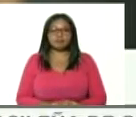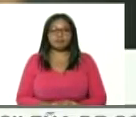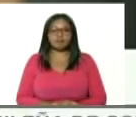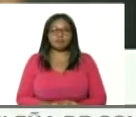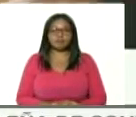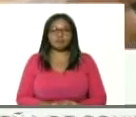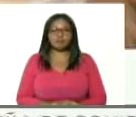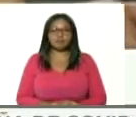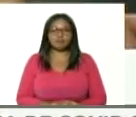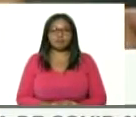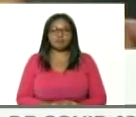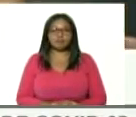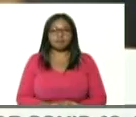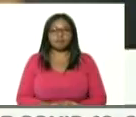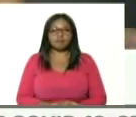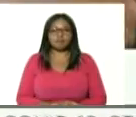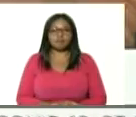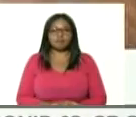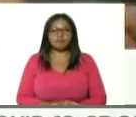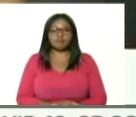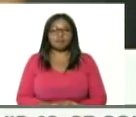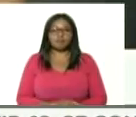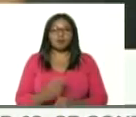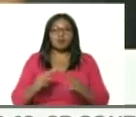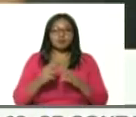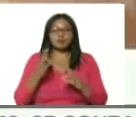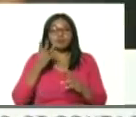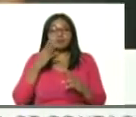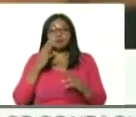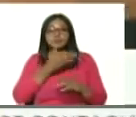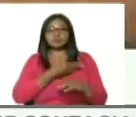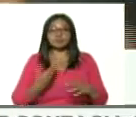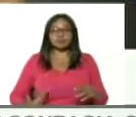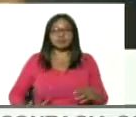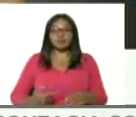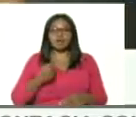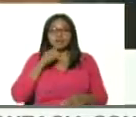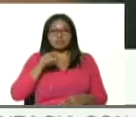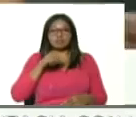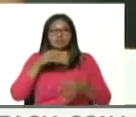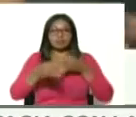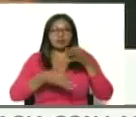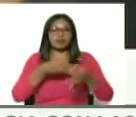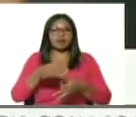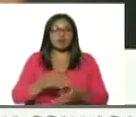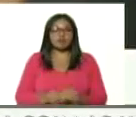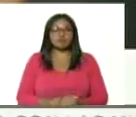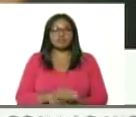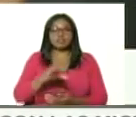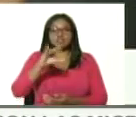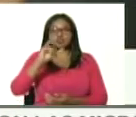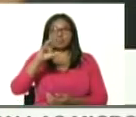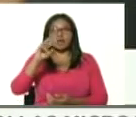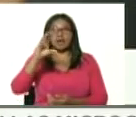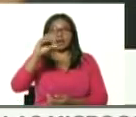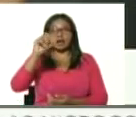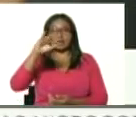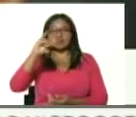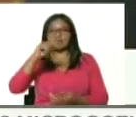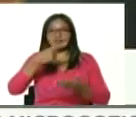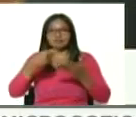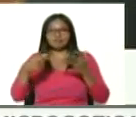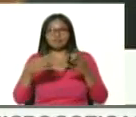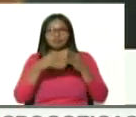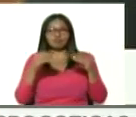definir ese ámbito. Nos vamos a encontrar, por ejemplo, presidente, usted le plantearon la otra vez, que Ciudad Caribia tiene todos los elementos para ser una ciudad comunal,